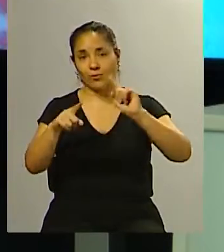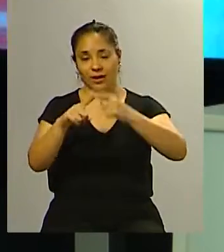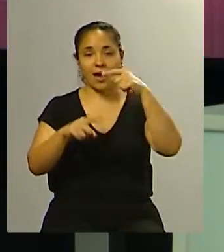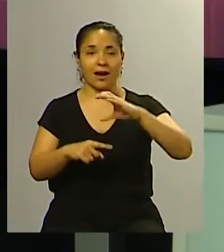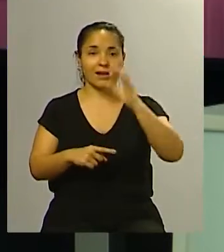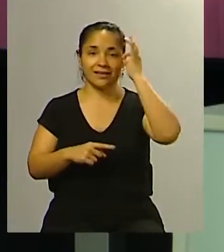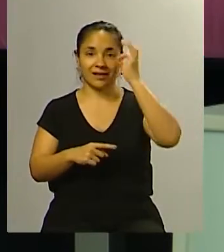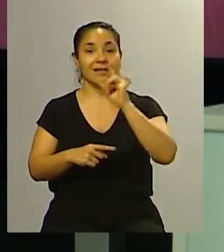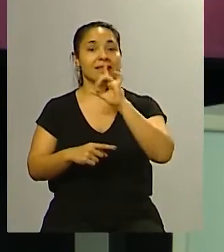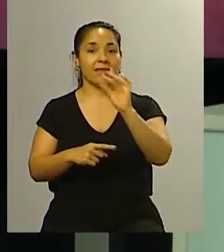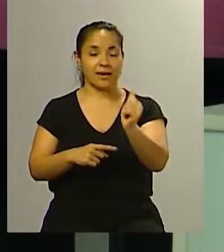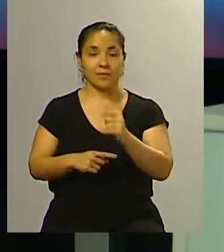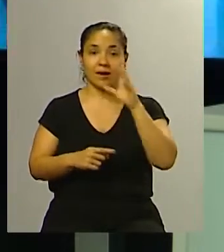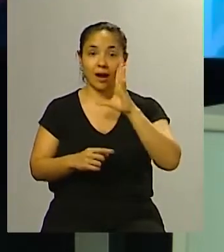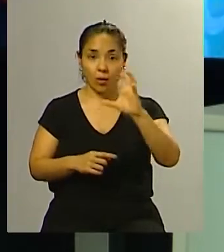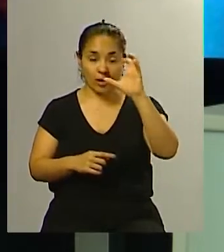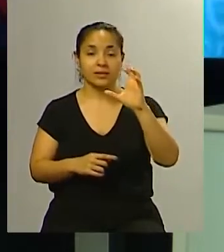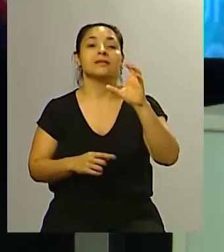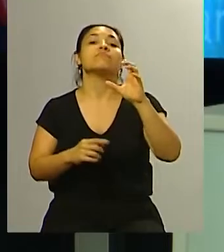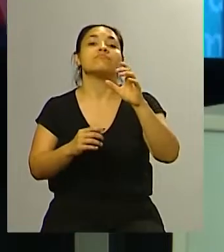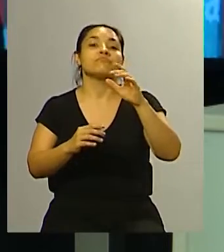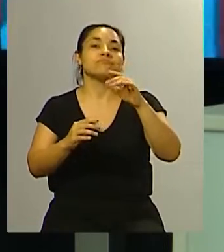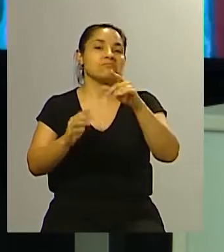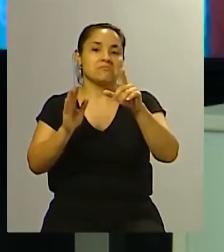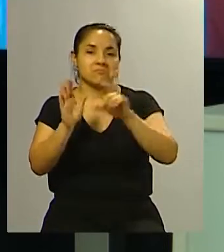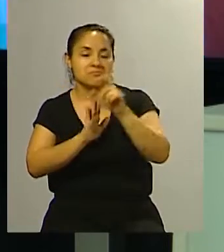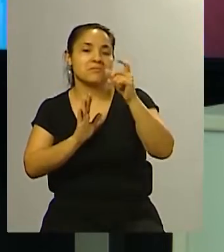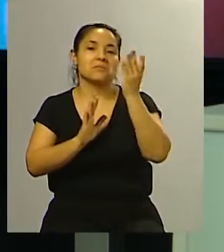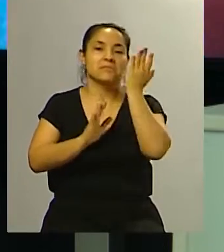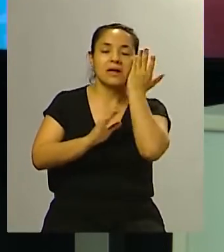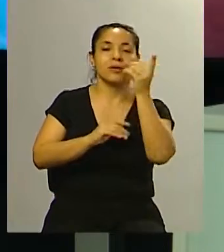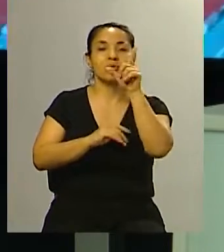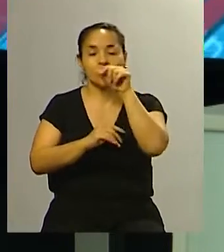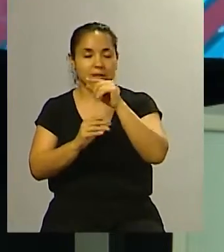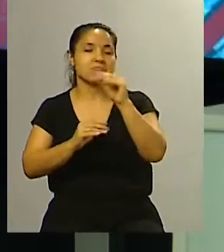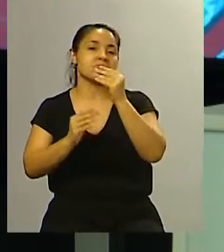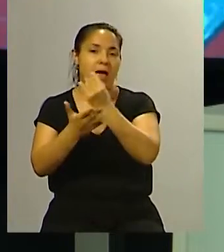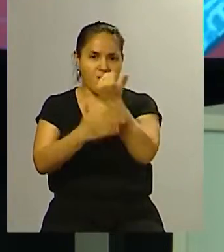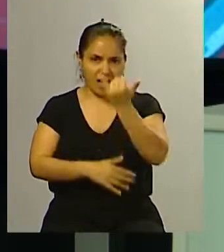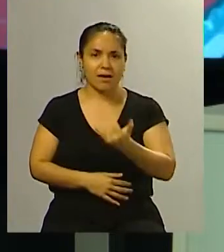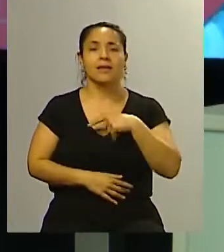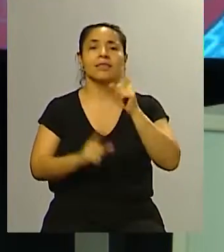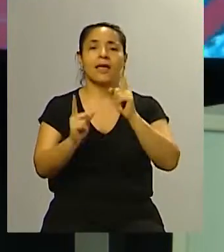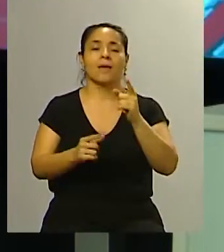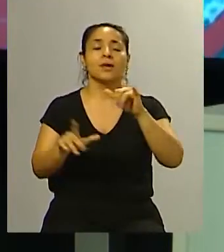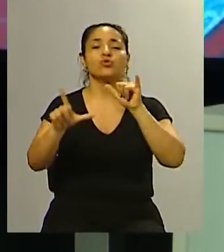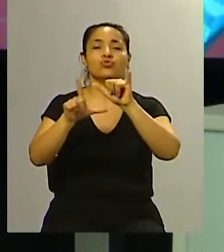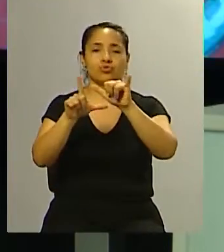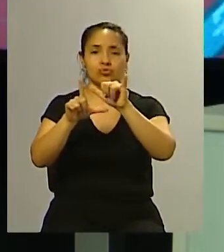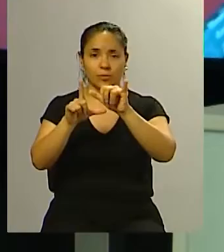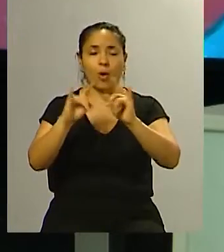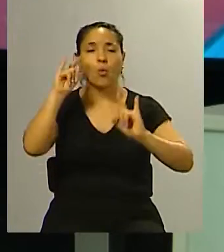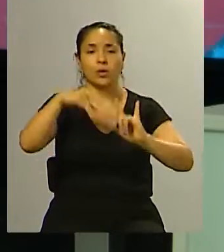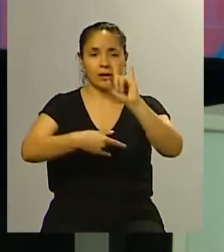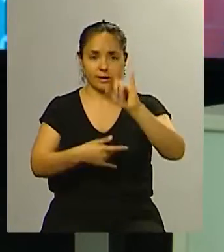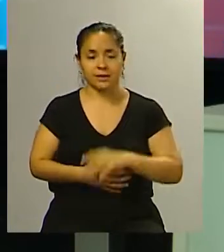TDA. Recuerden que estamos en todas las redes sociales presentes, como debe ser, y también estamos en el canal de YouTube. Estamos en Unidiversidad y si quieren volver a ver